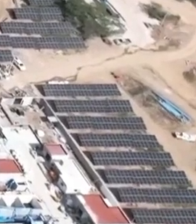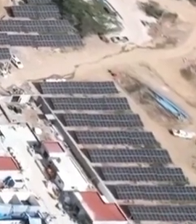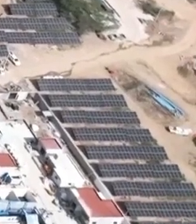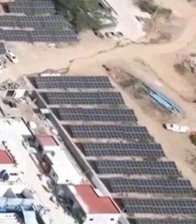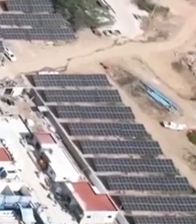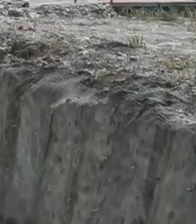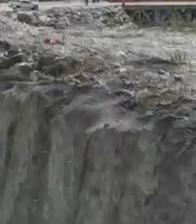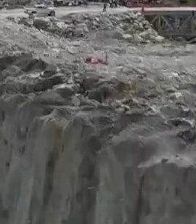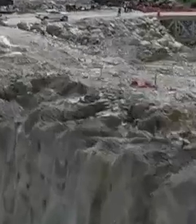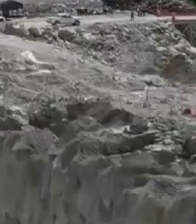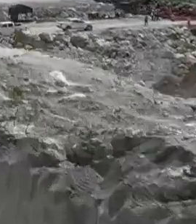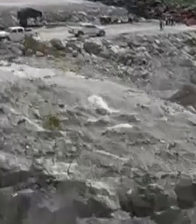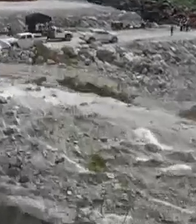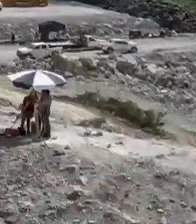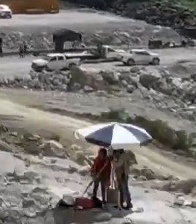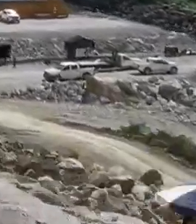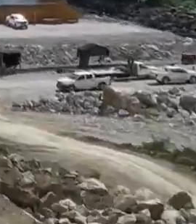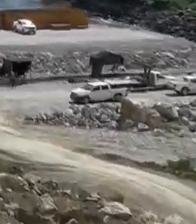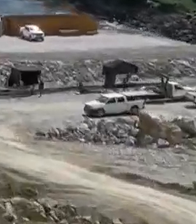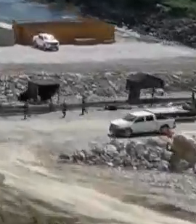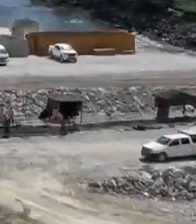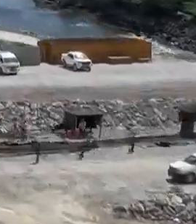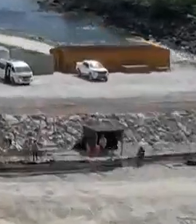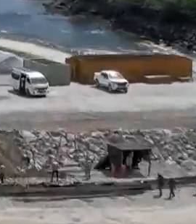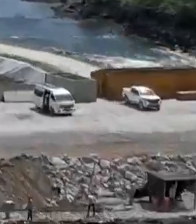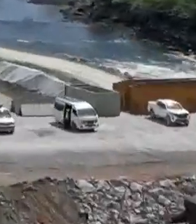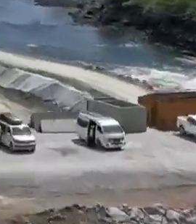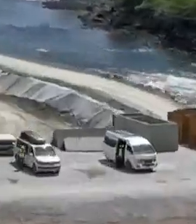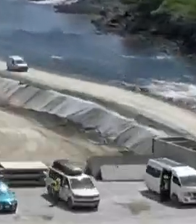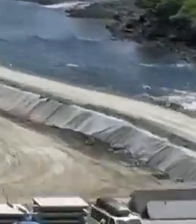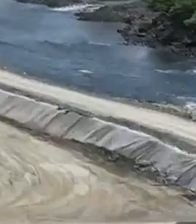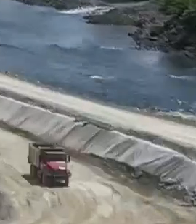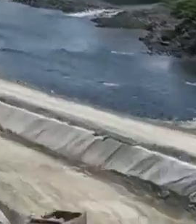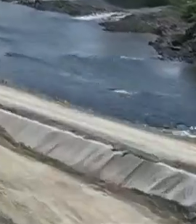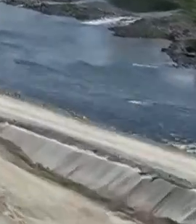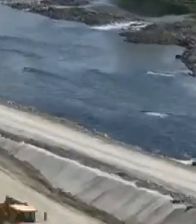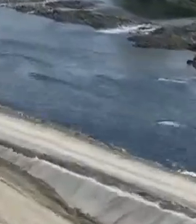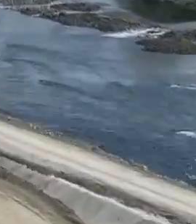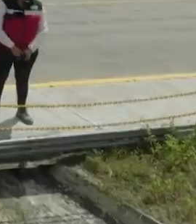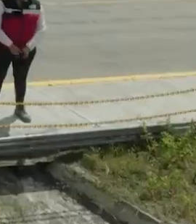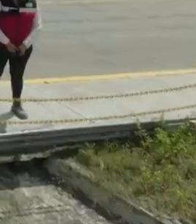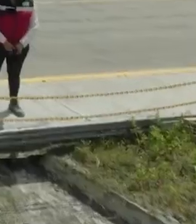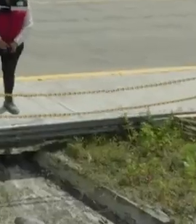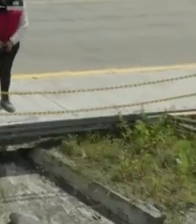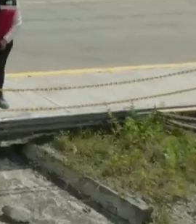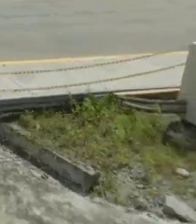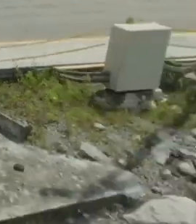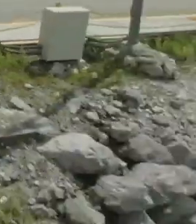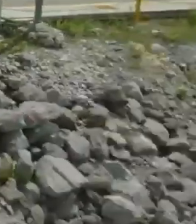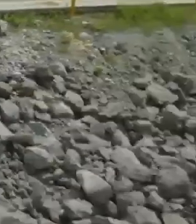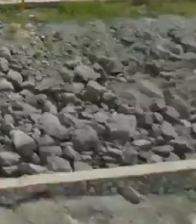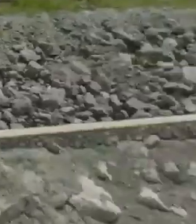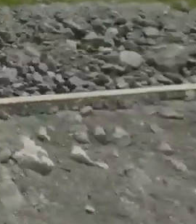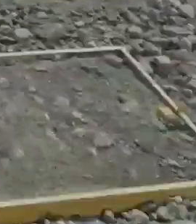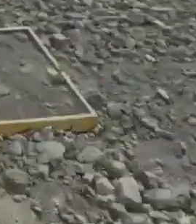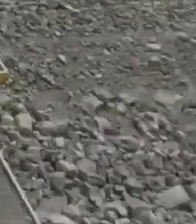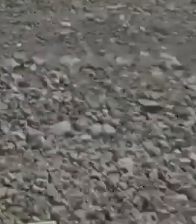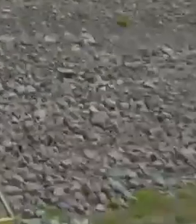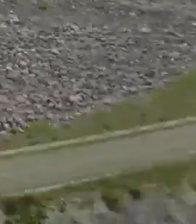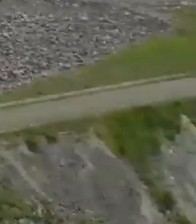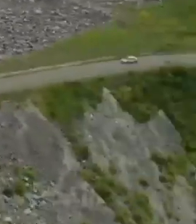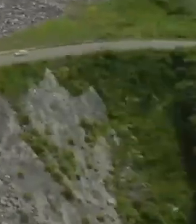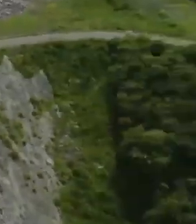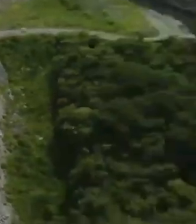$3,191 millones y representan 6.925 megawatts de capacidad, de los cuales se adicionan 1.573 megawatts al